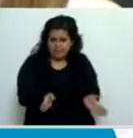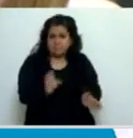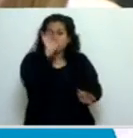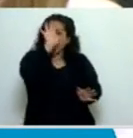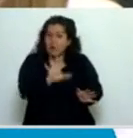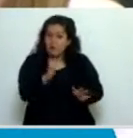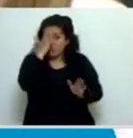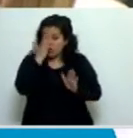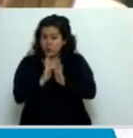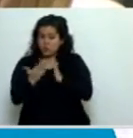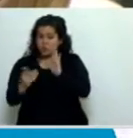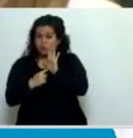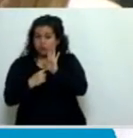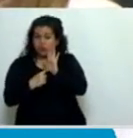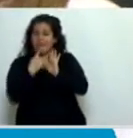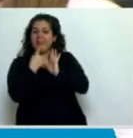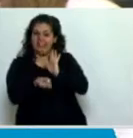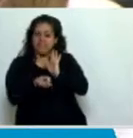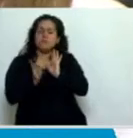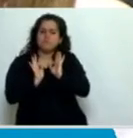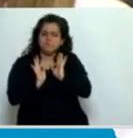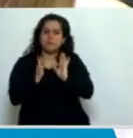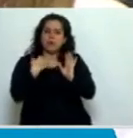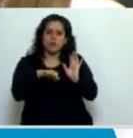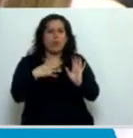Solamente la Constitución Nacional, como se ha planteado, es la que puede